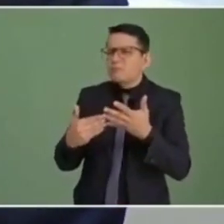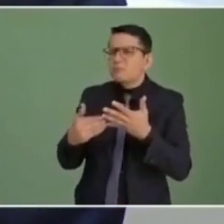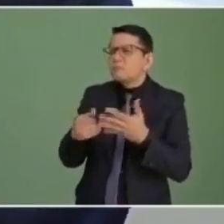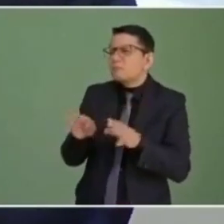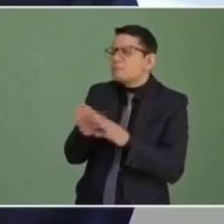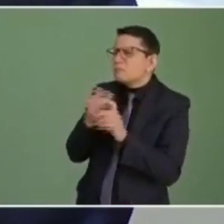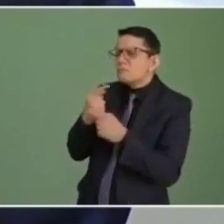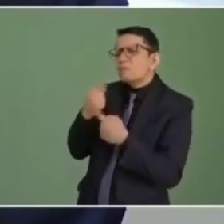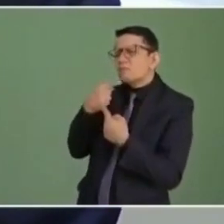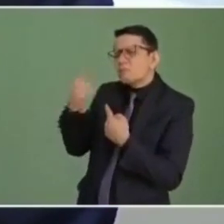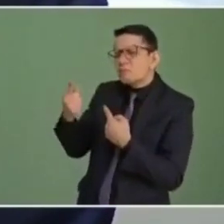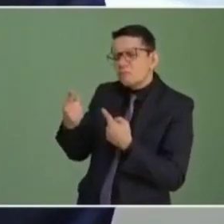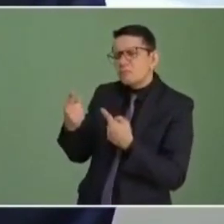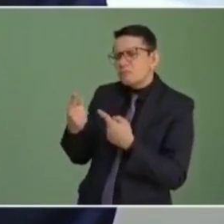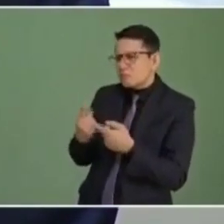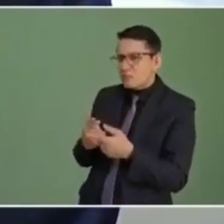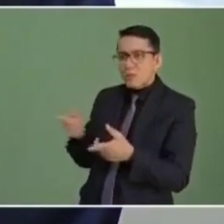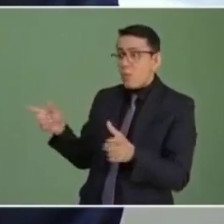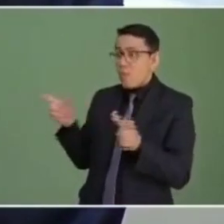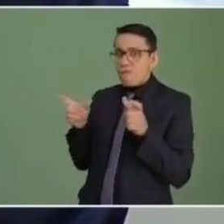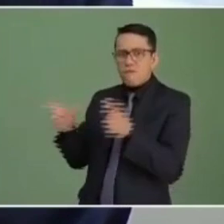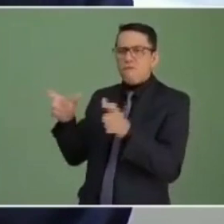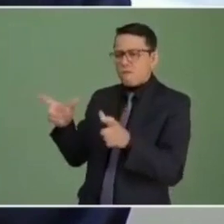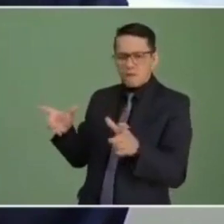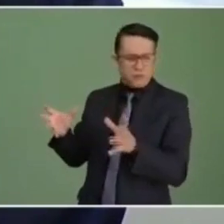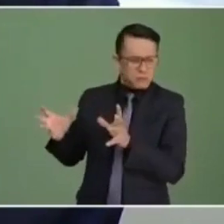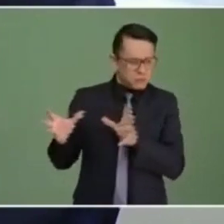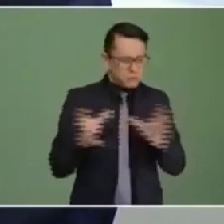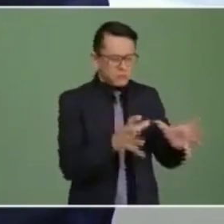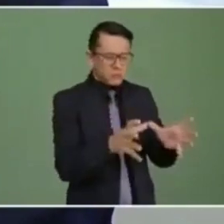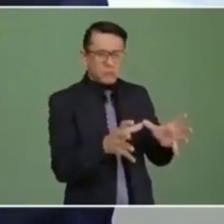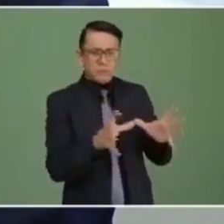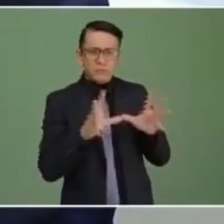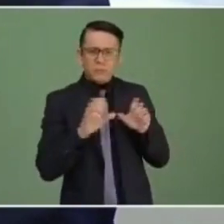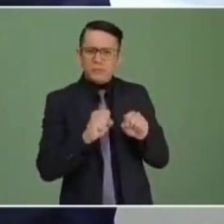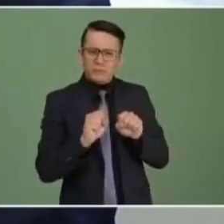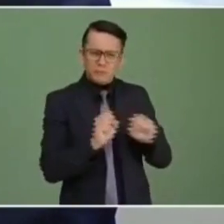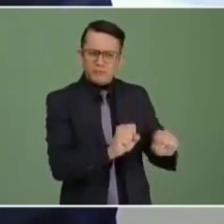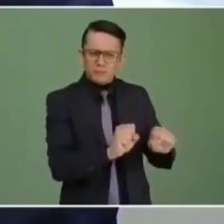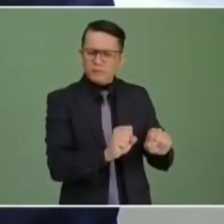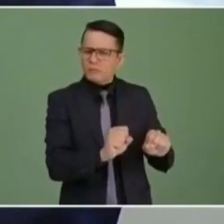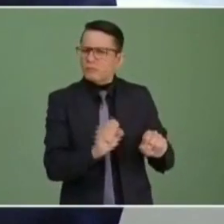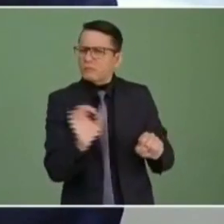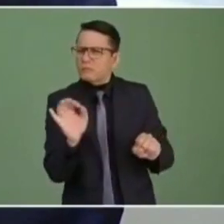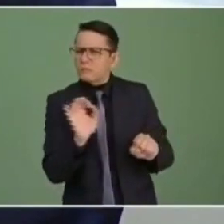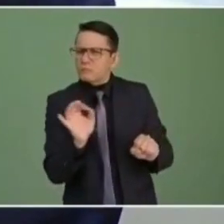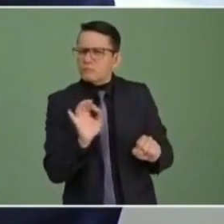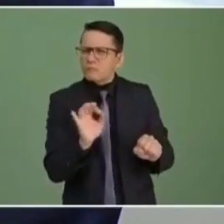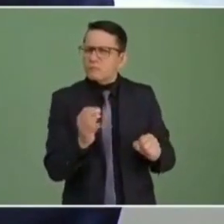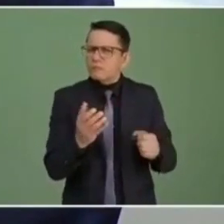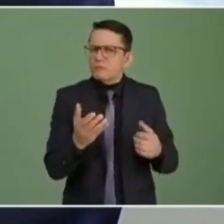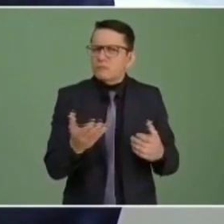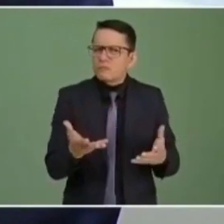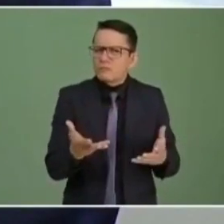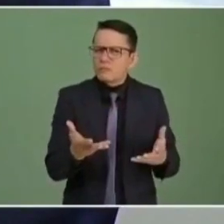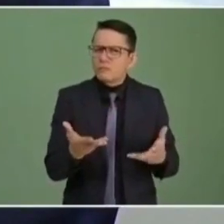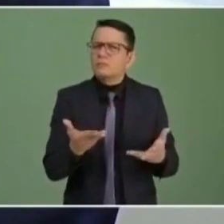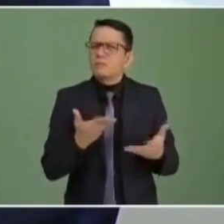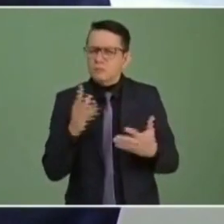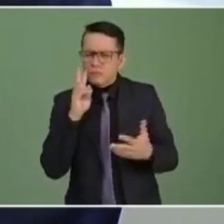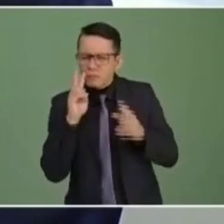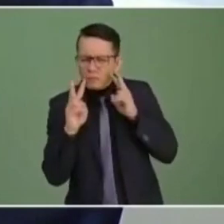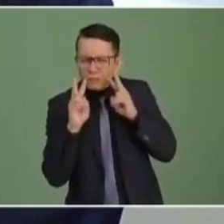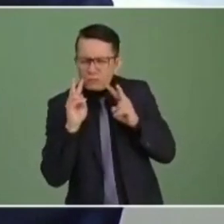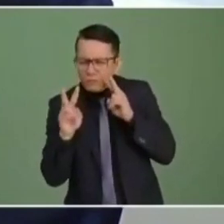porque utilizó la fuerza y convirtió al país en un